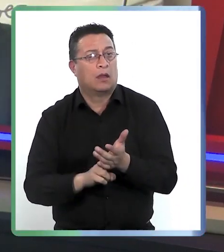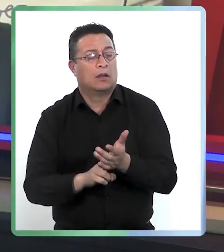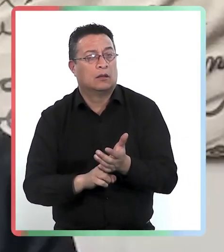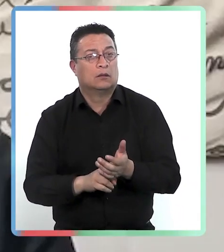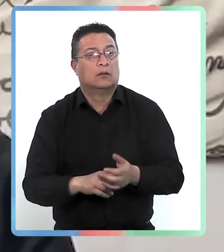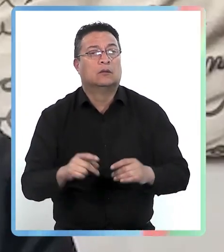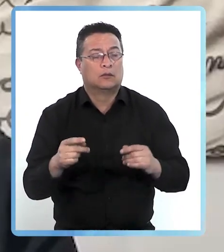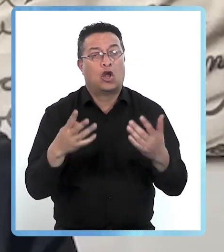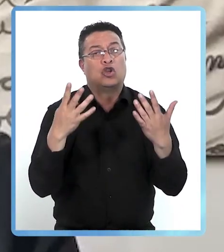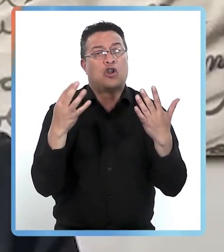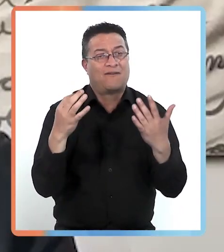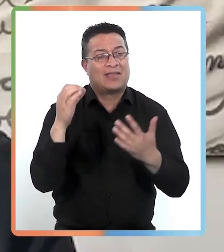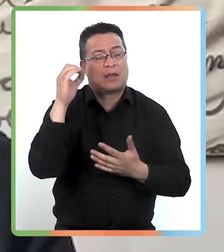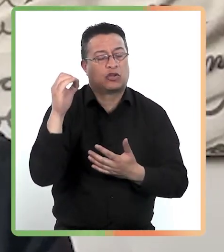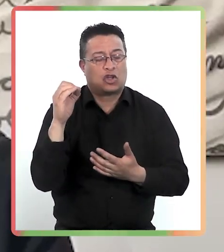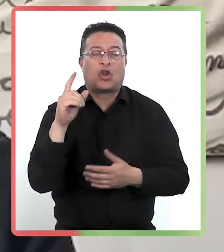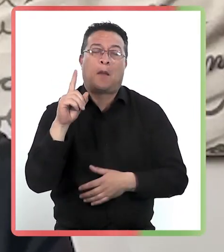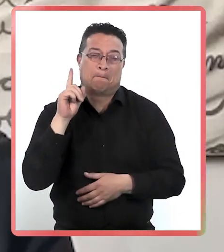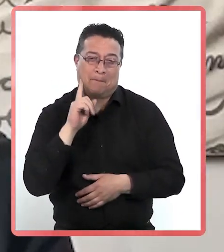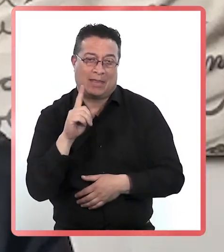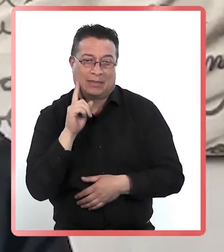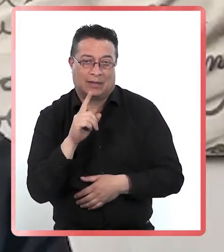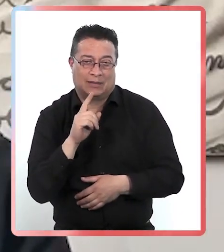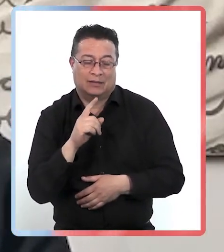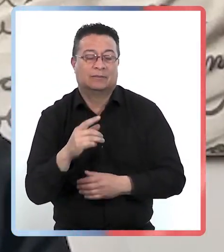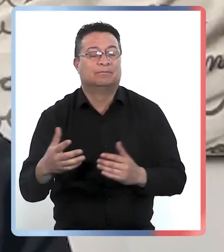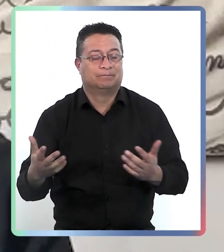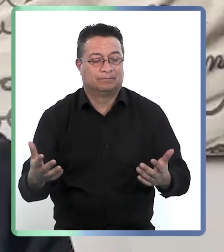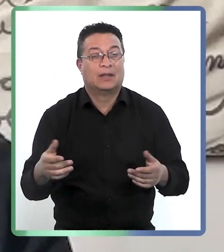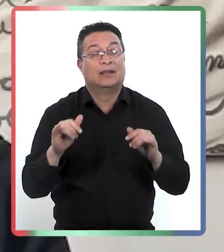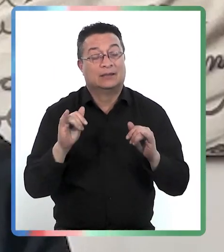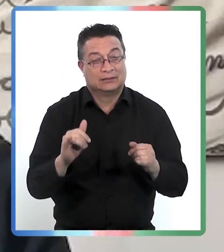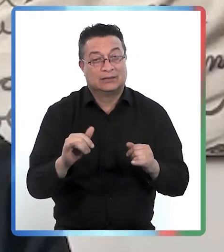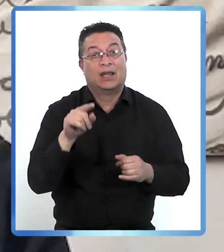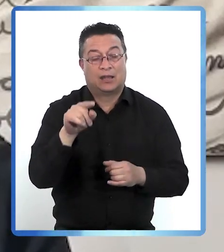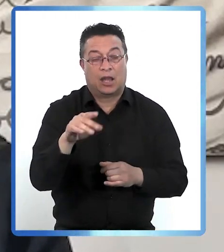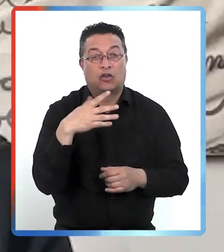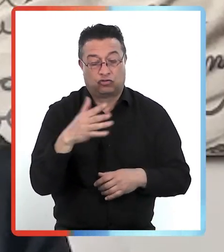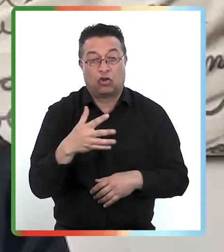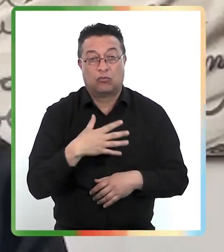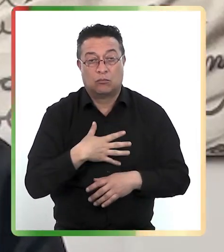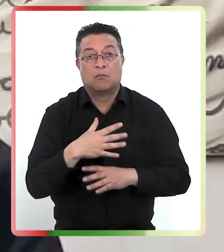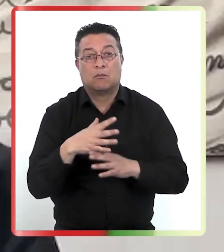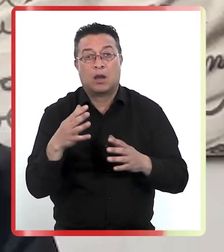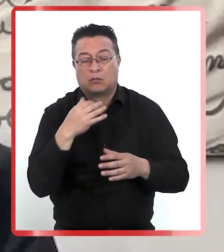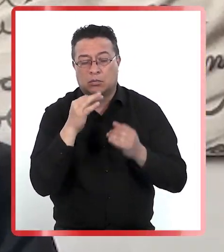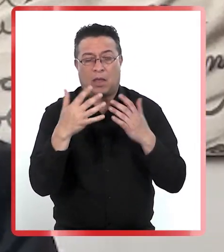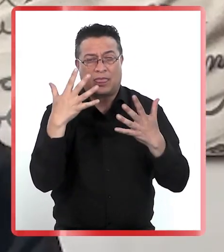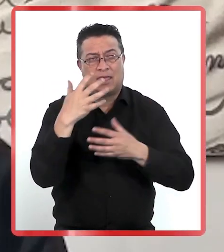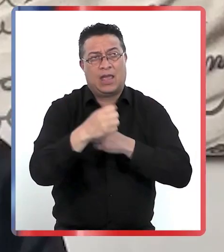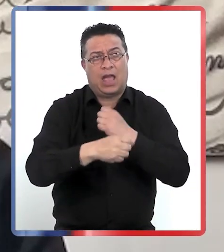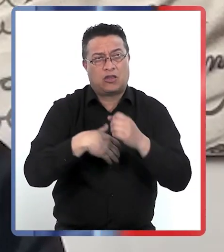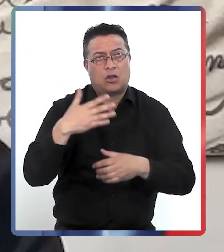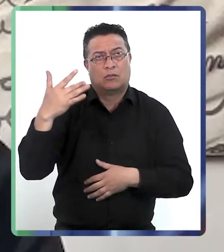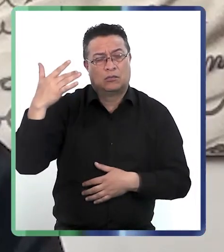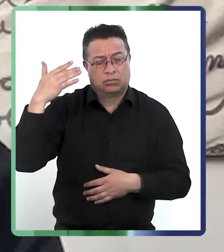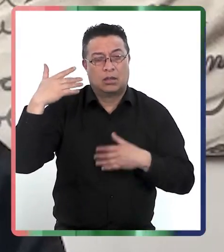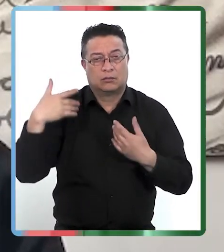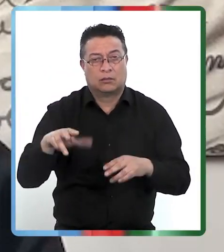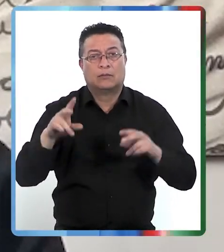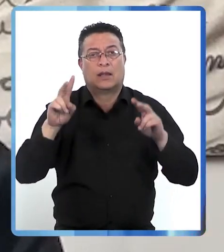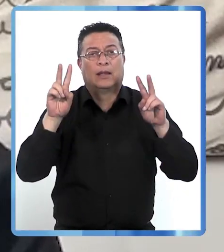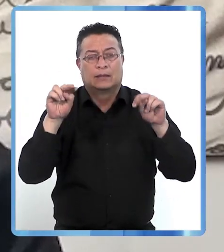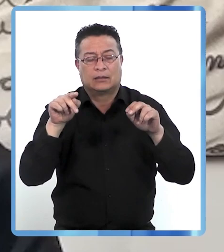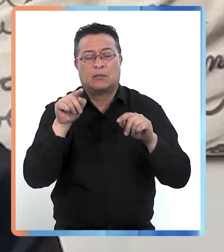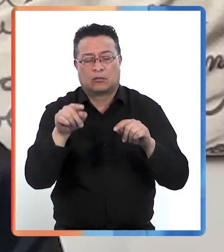en eso? Diría 90% mito. Mira, yo siempre cuento esta misma historia. Yo me dedico hace unos como 10 años más o menos ya